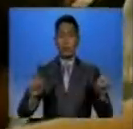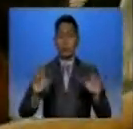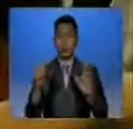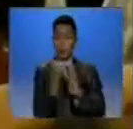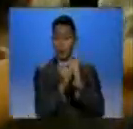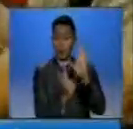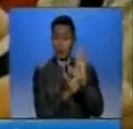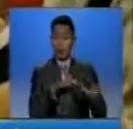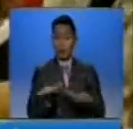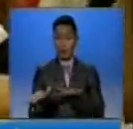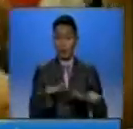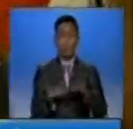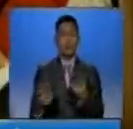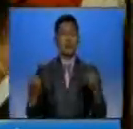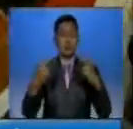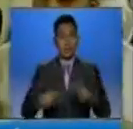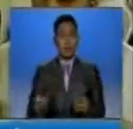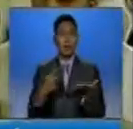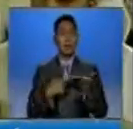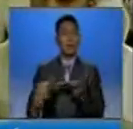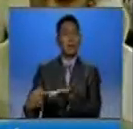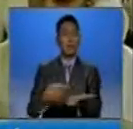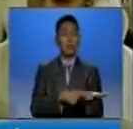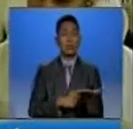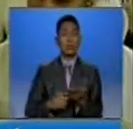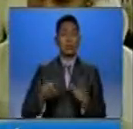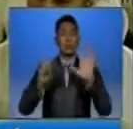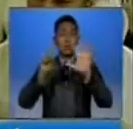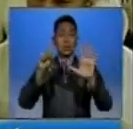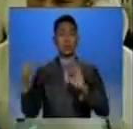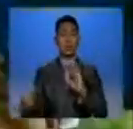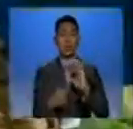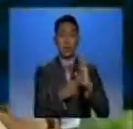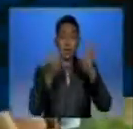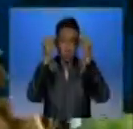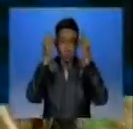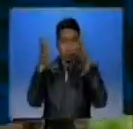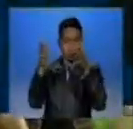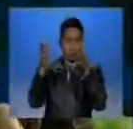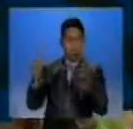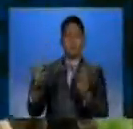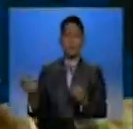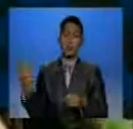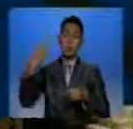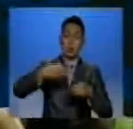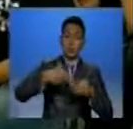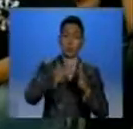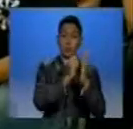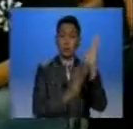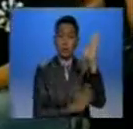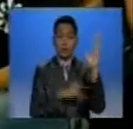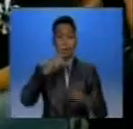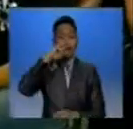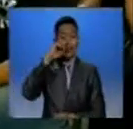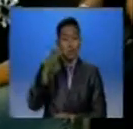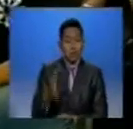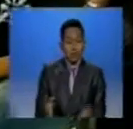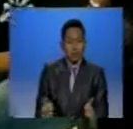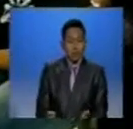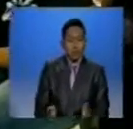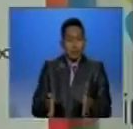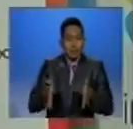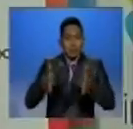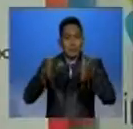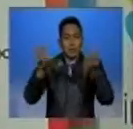Guayaquil. También se reunió con 6.000 educadoras que participan en los proyectos Creciendo con Nuestros Hijos y los Centros Infantiles del Buen